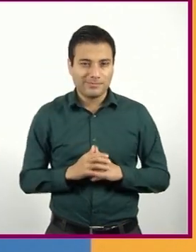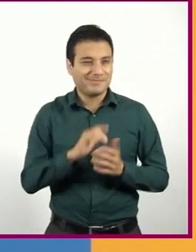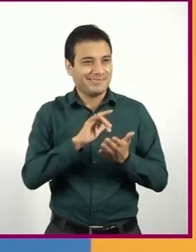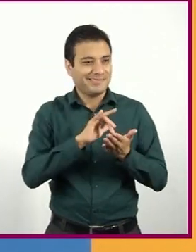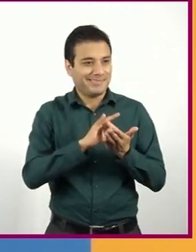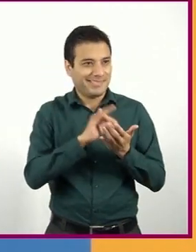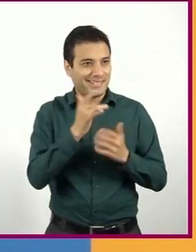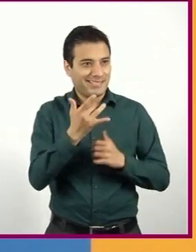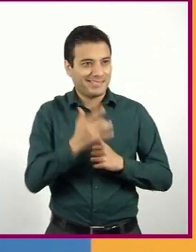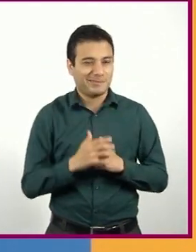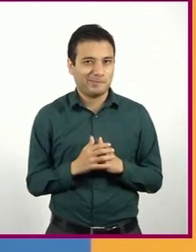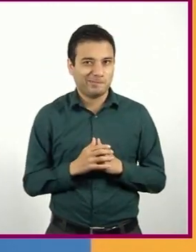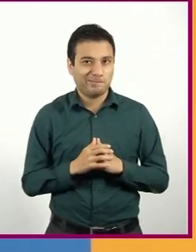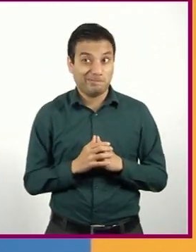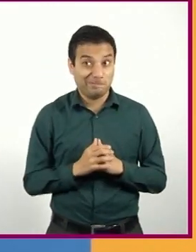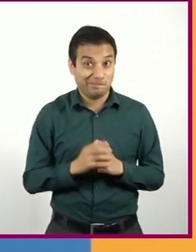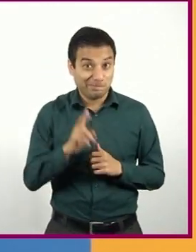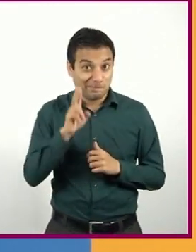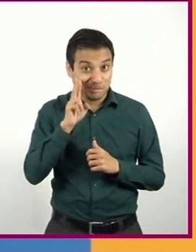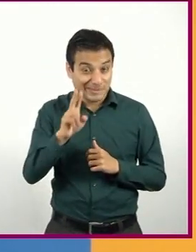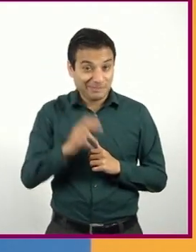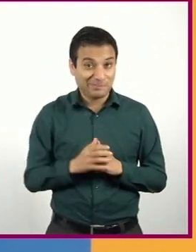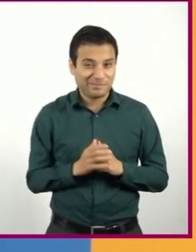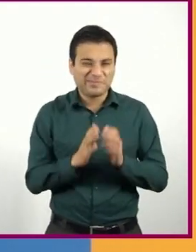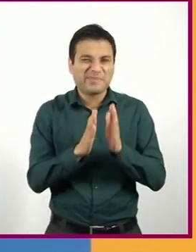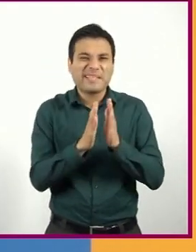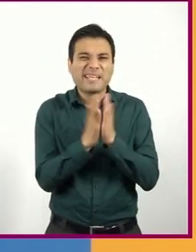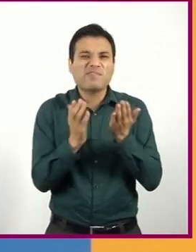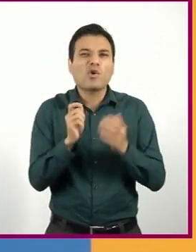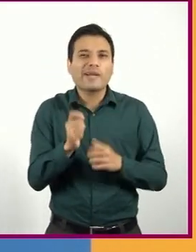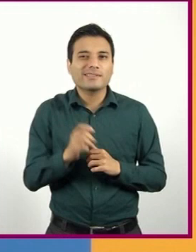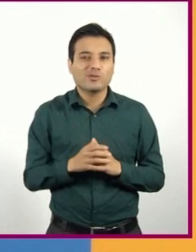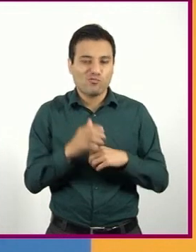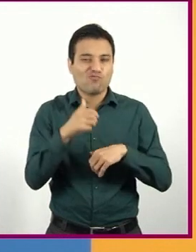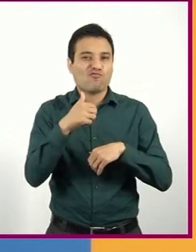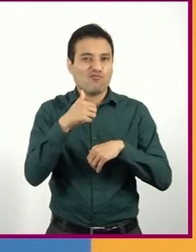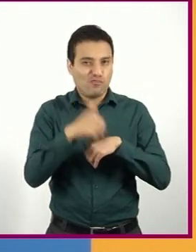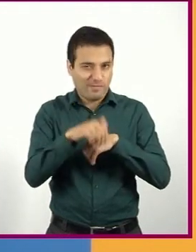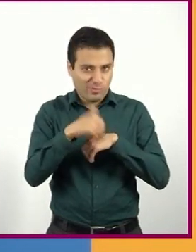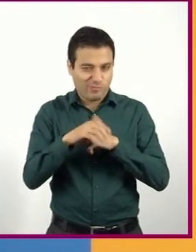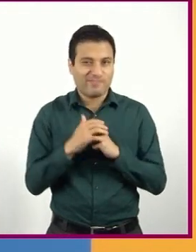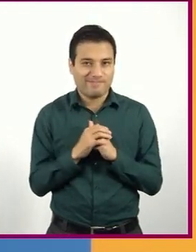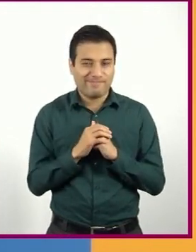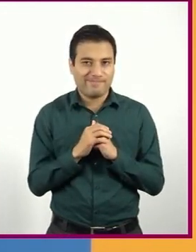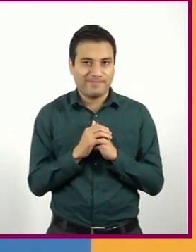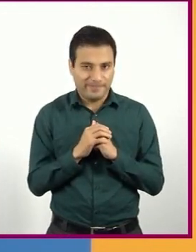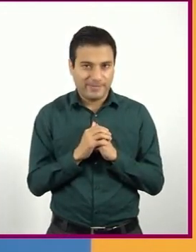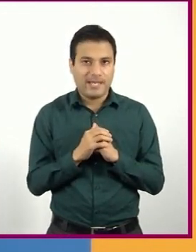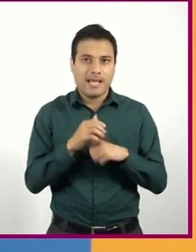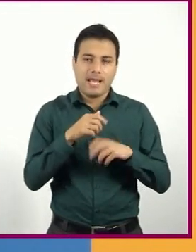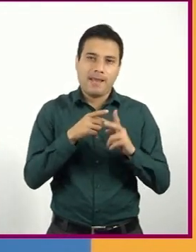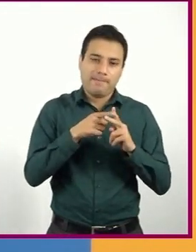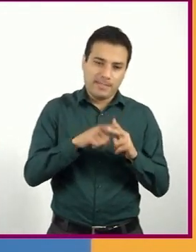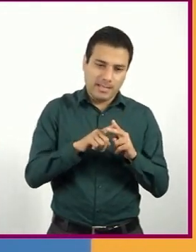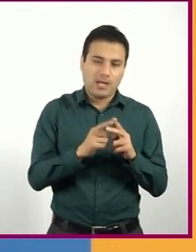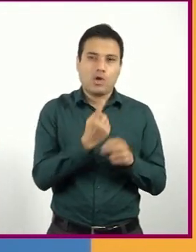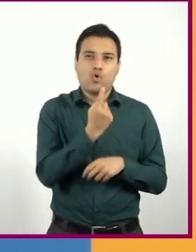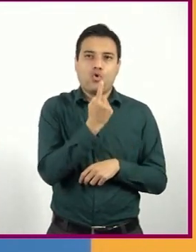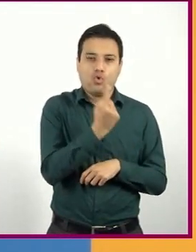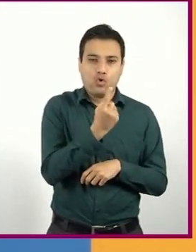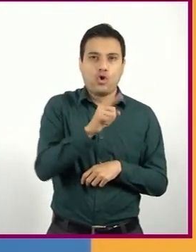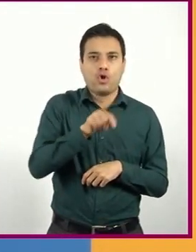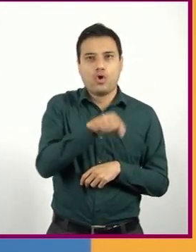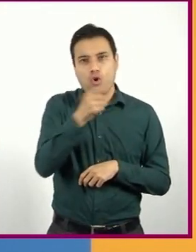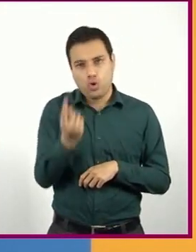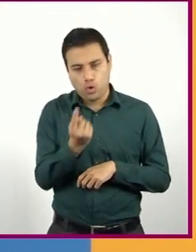Gracias, Enrique. La lectura trata de una serie de números muy peculiar, que inicia con dos unos y el sucesor del